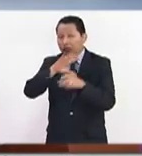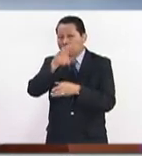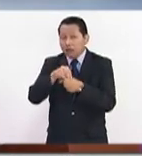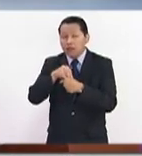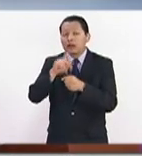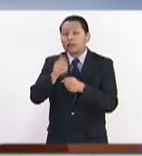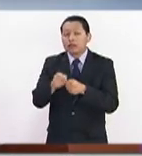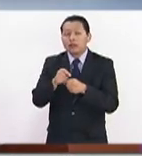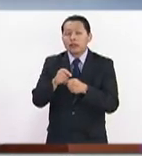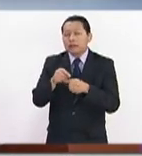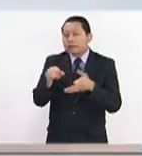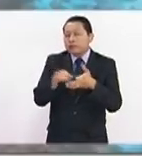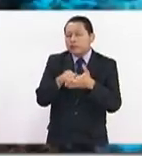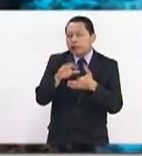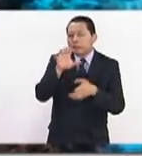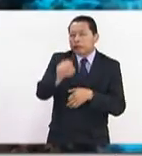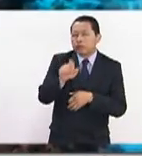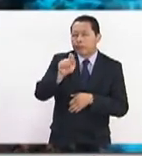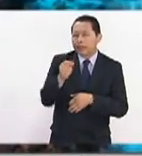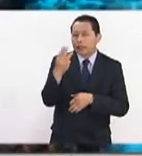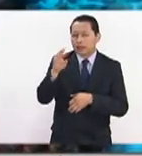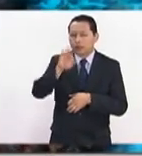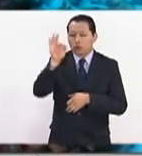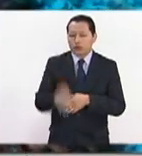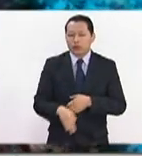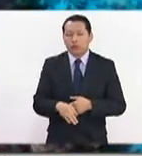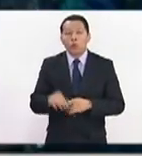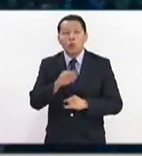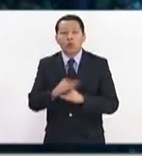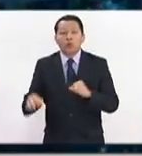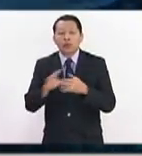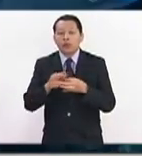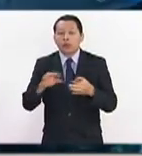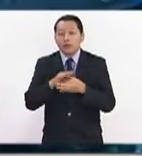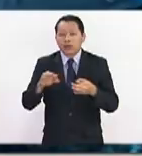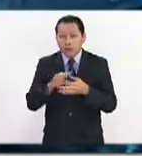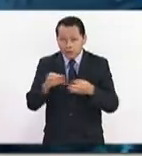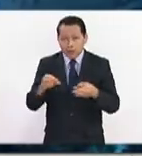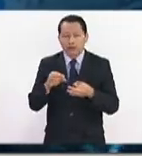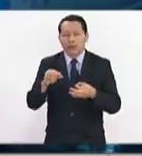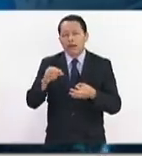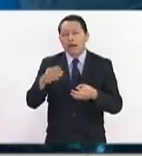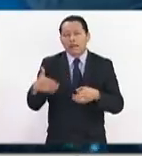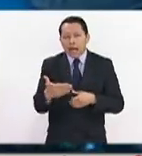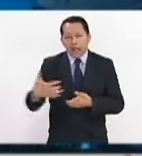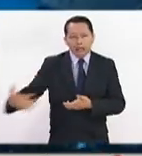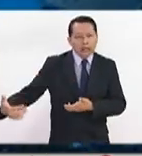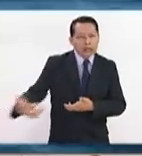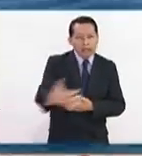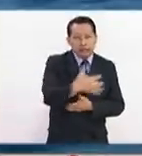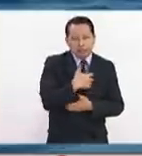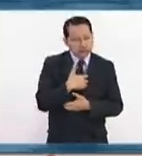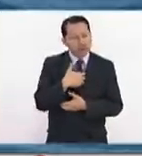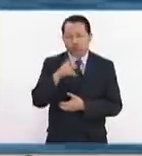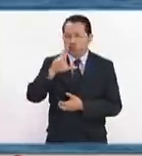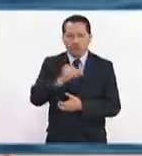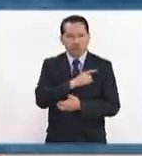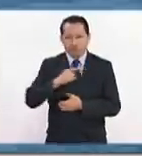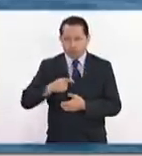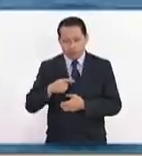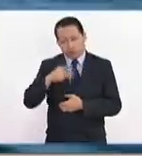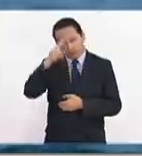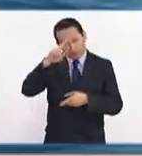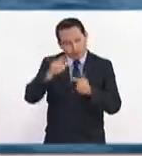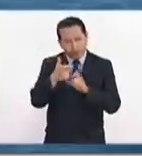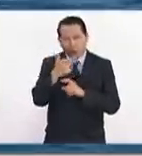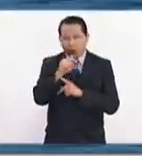casi 23%. Por último, el presidente afirmó que la pesca que no es sostenible no puede ser admisible. Para México al